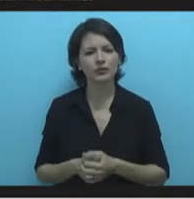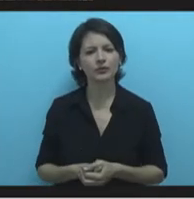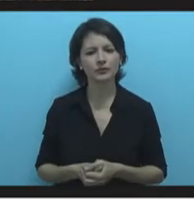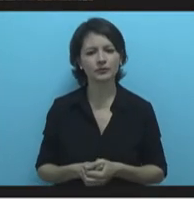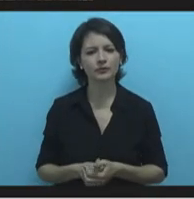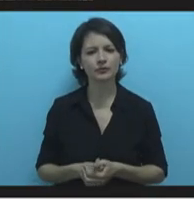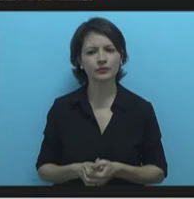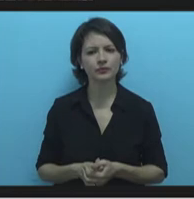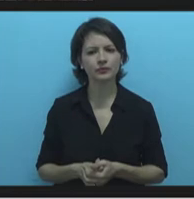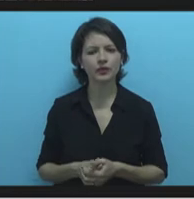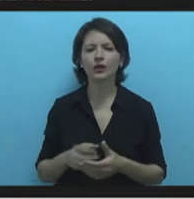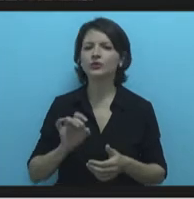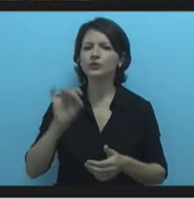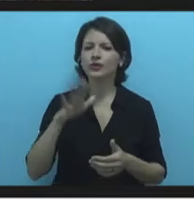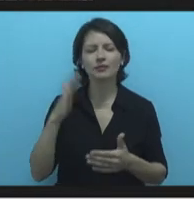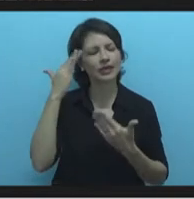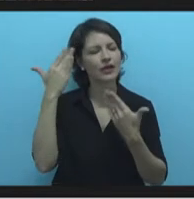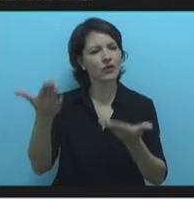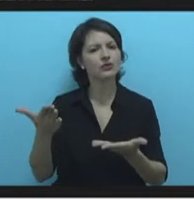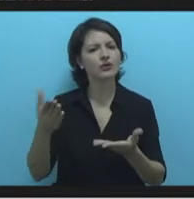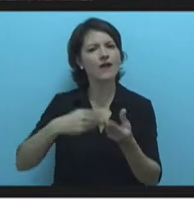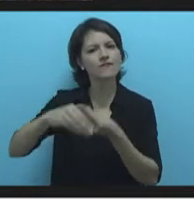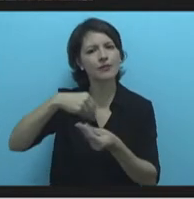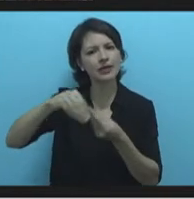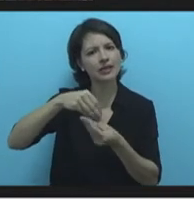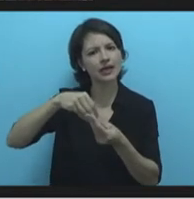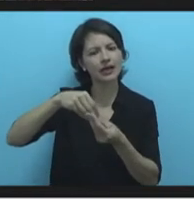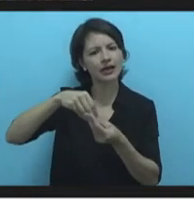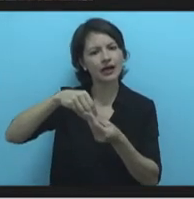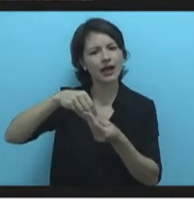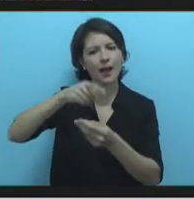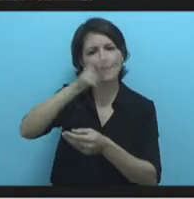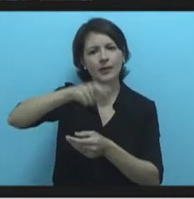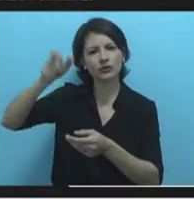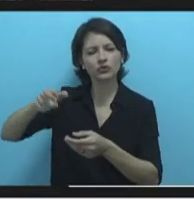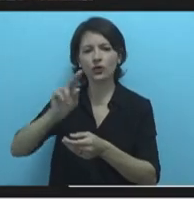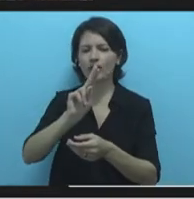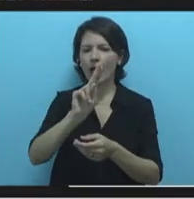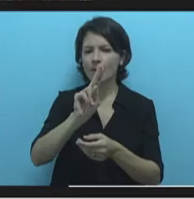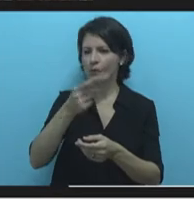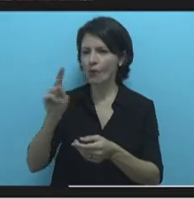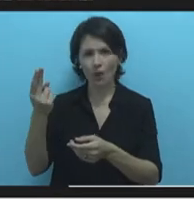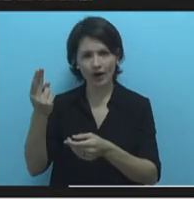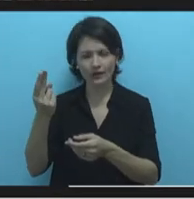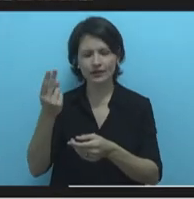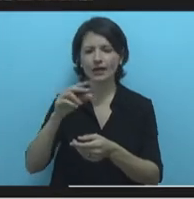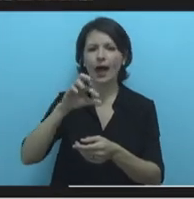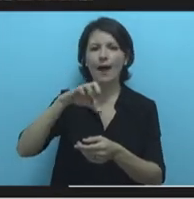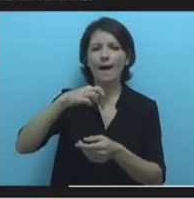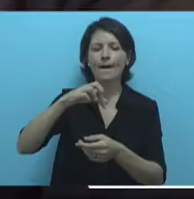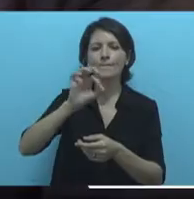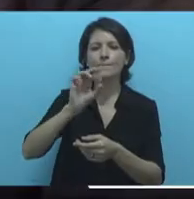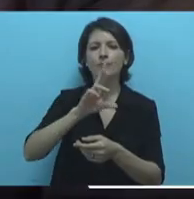hacer un reconocimiento a los familiares de josé ramón portillo y de ricardo